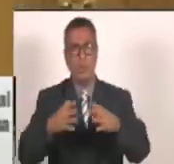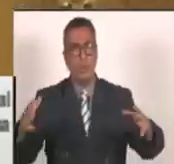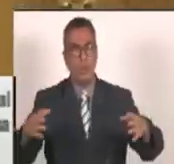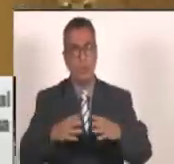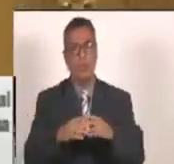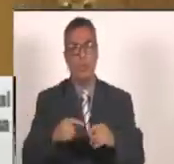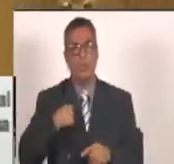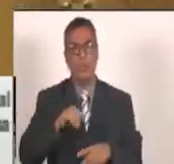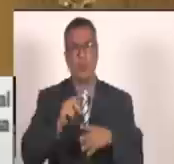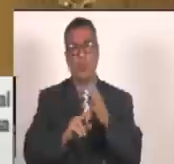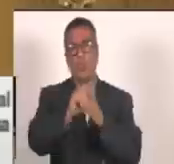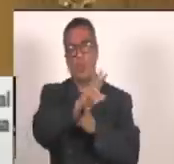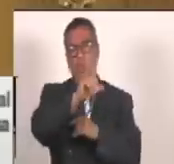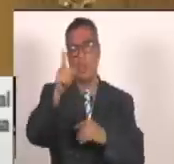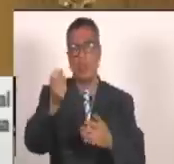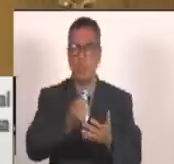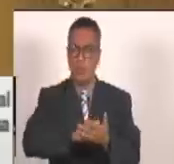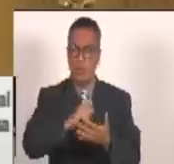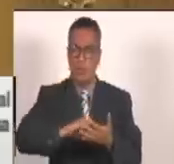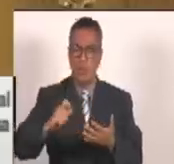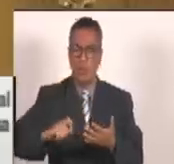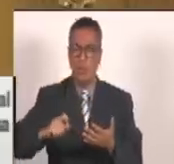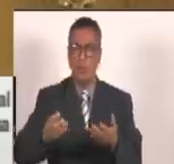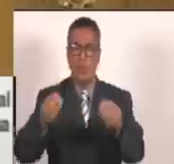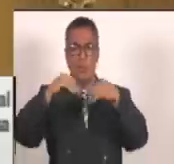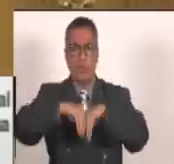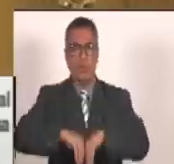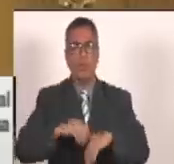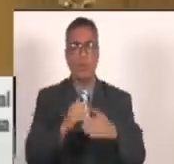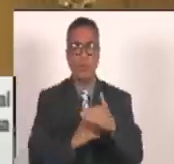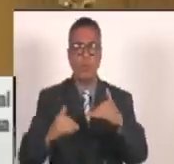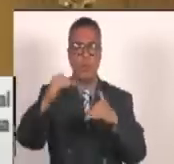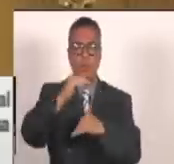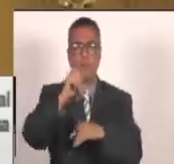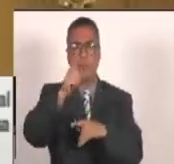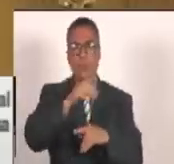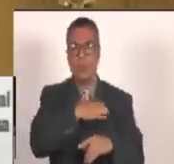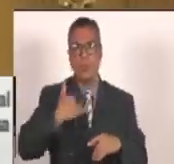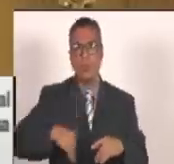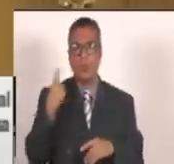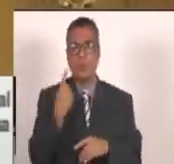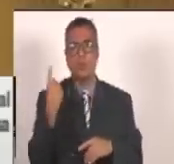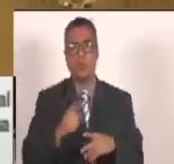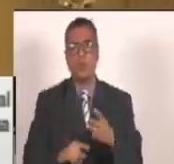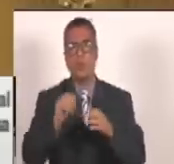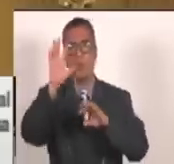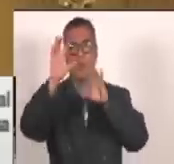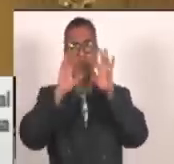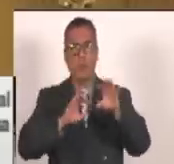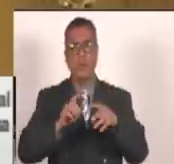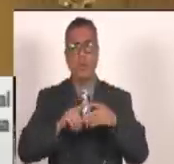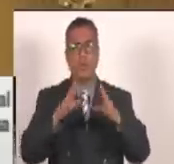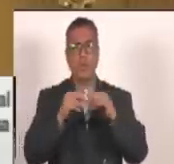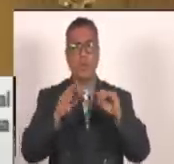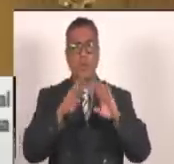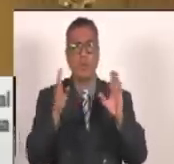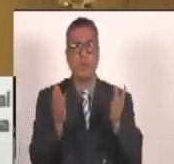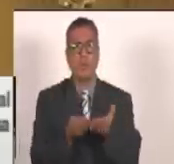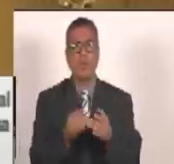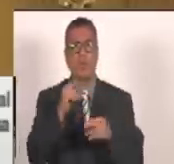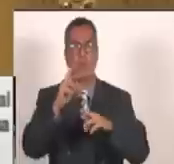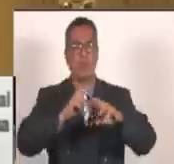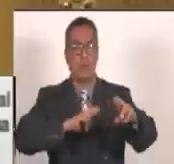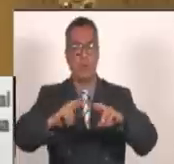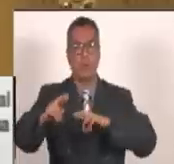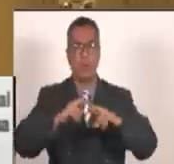de hierro. Se firmaron 31 acuerdos y se firmó y se elevó un acuerdo que China solo tiene con 3 países en el mundo.